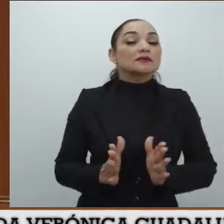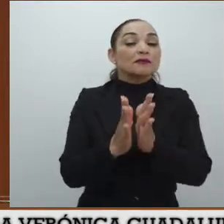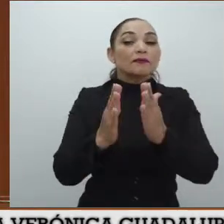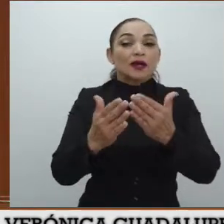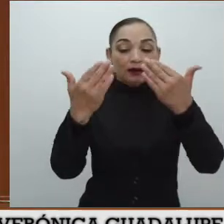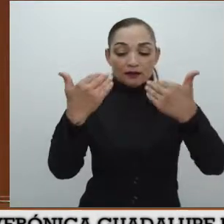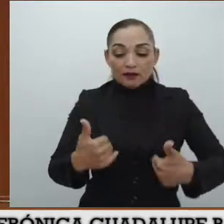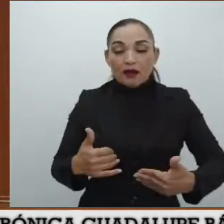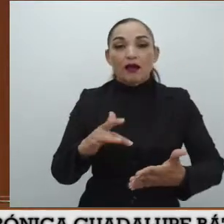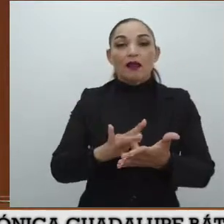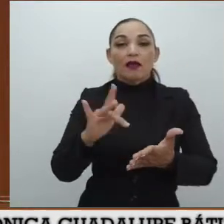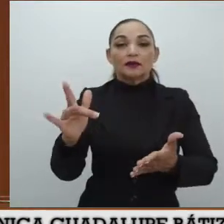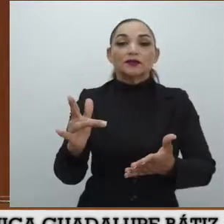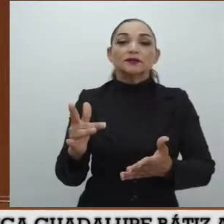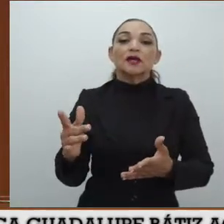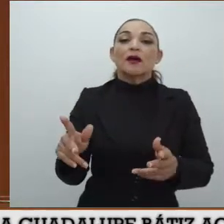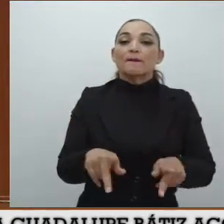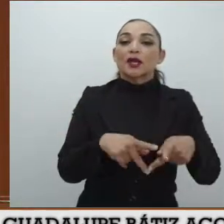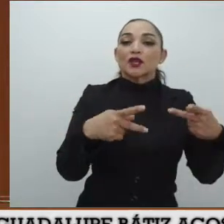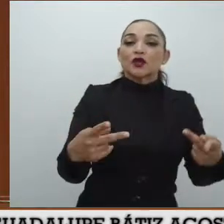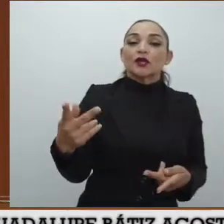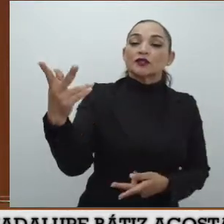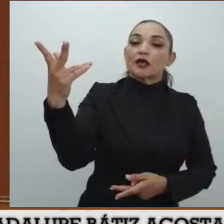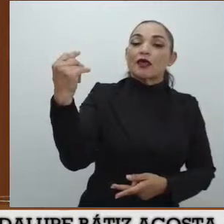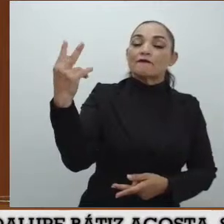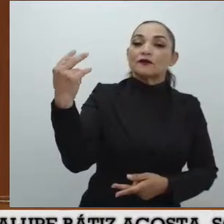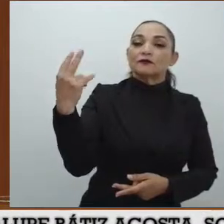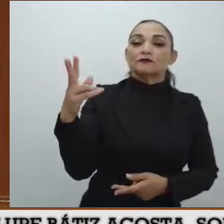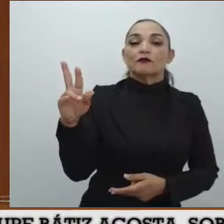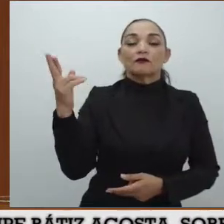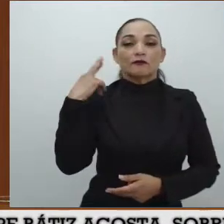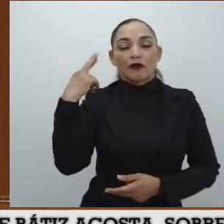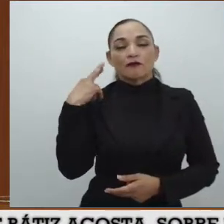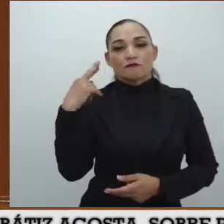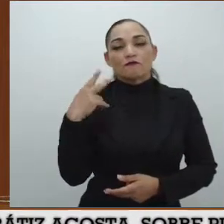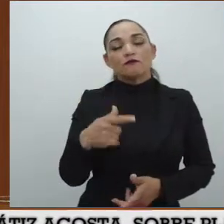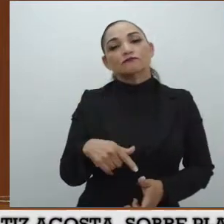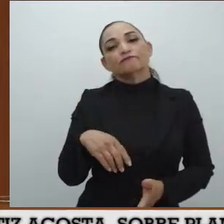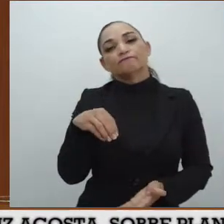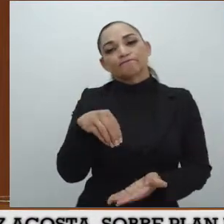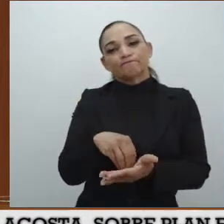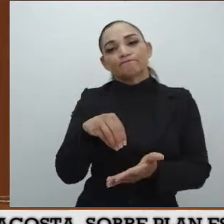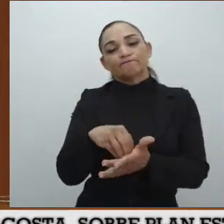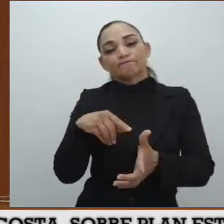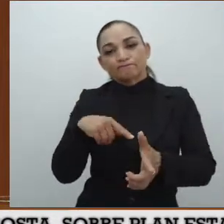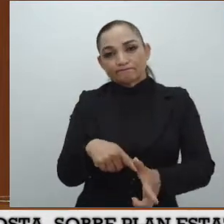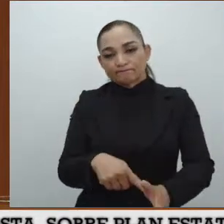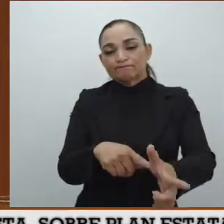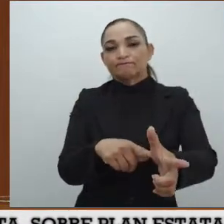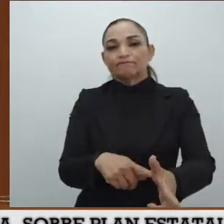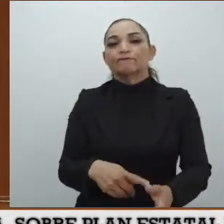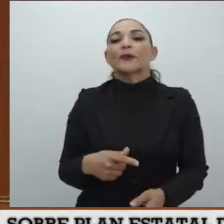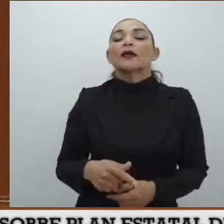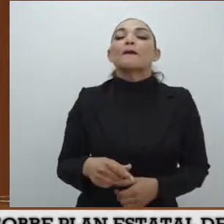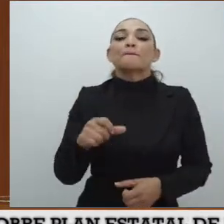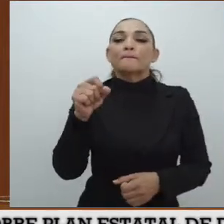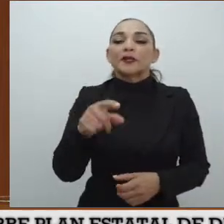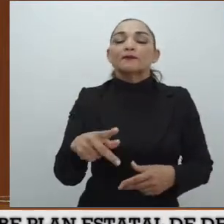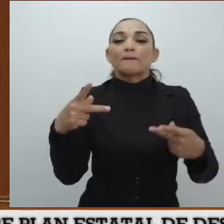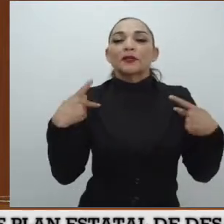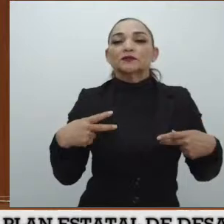Muchas gracias, medios de comunicación que aún continúan aquí con nosotros y también a quienes nos acompañan en las